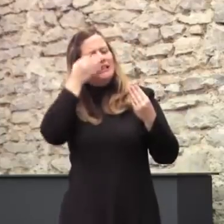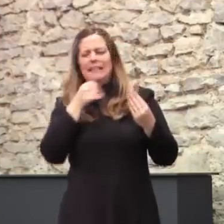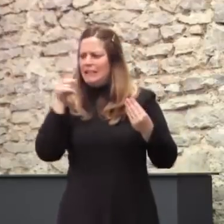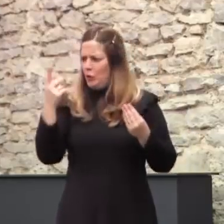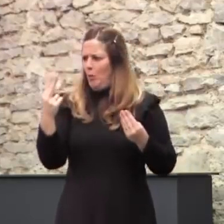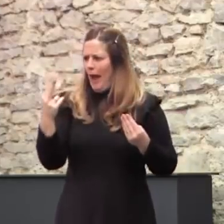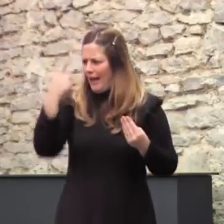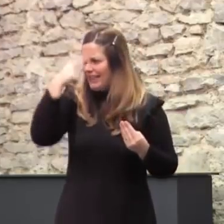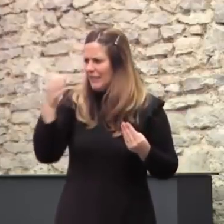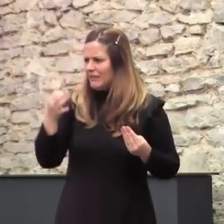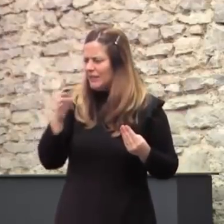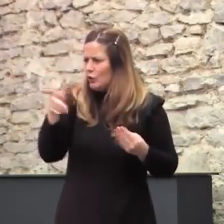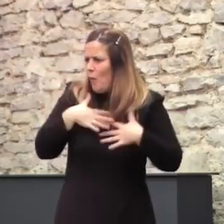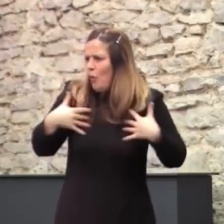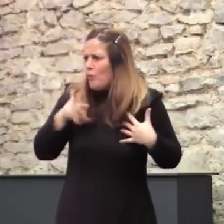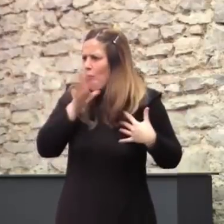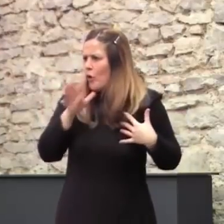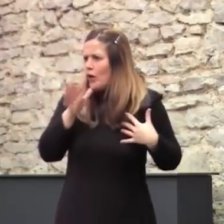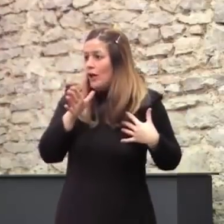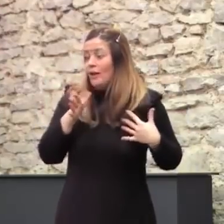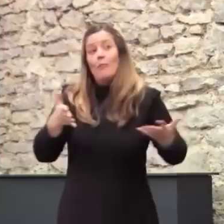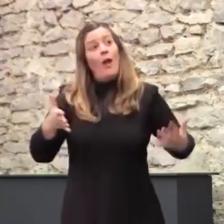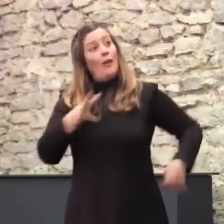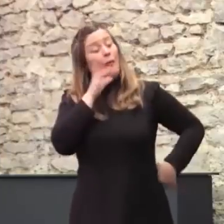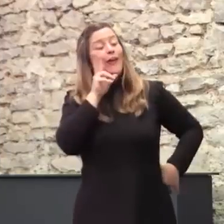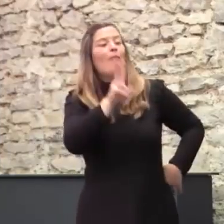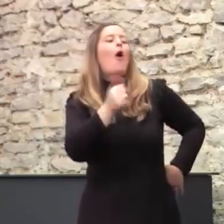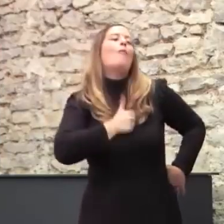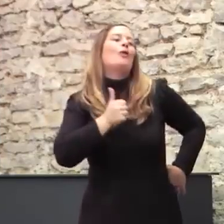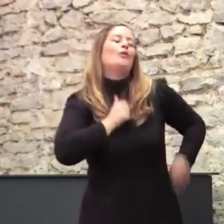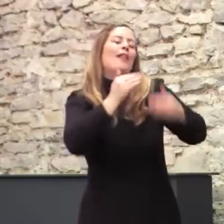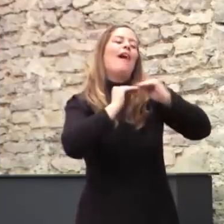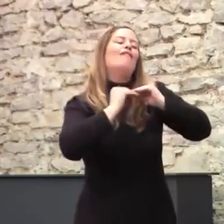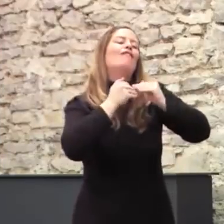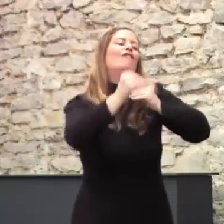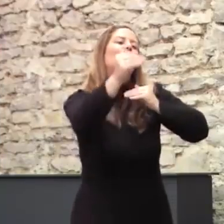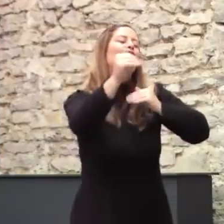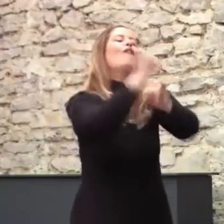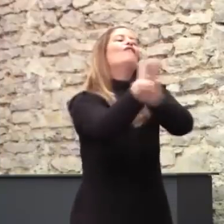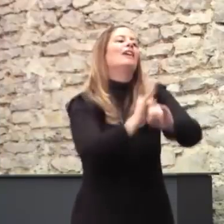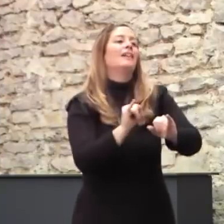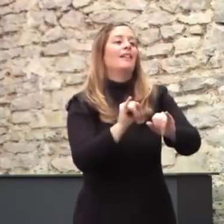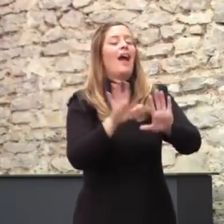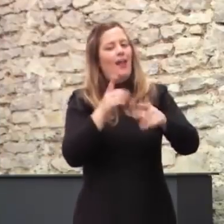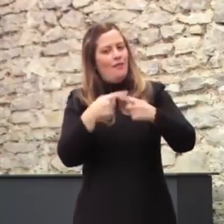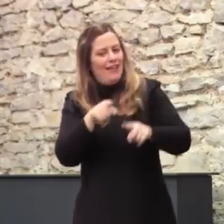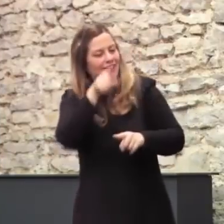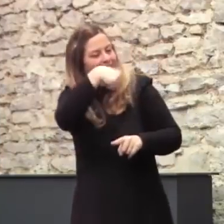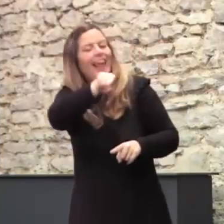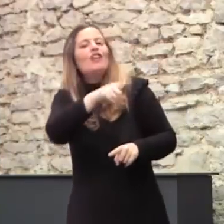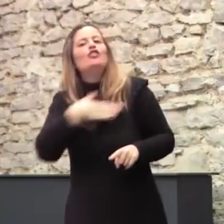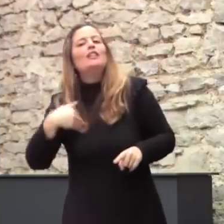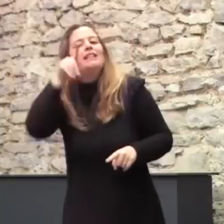emocionas tanto? Y dice, bueno, porque tienen la oportunidad de ser felices. Otra cosa es si ellos quieren ser felices o no, ¿no?